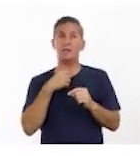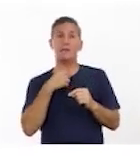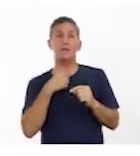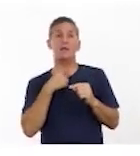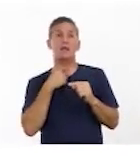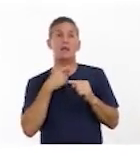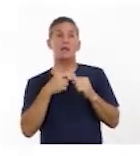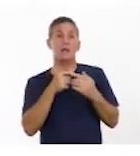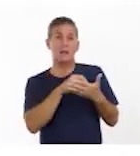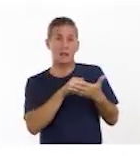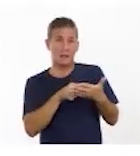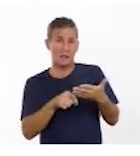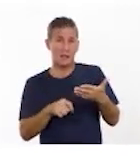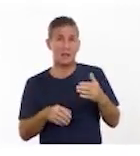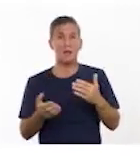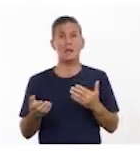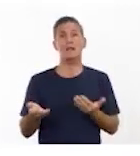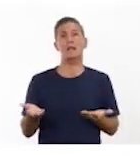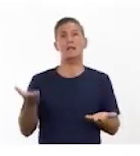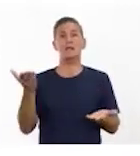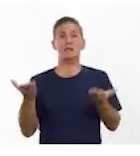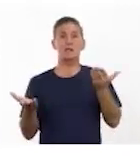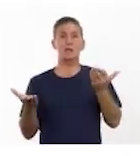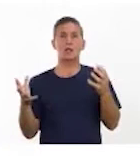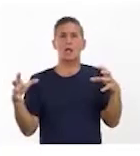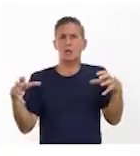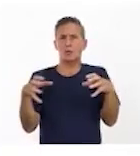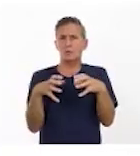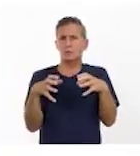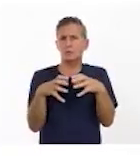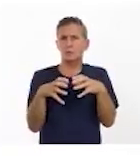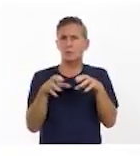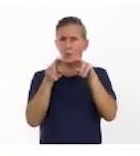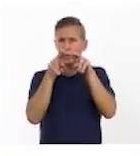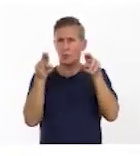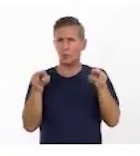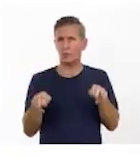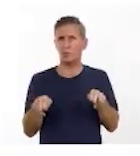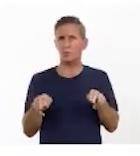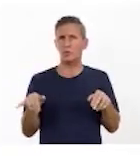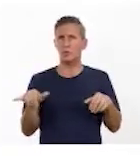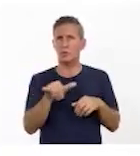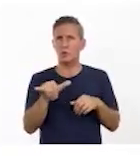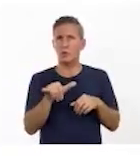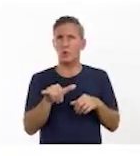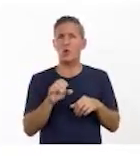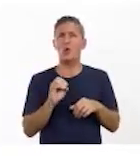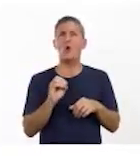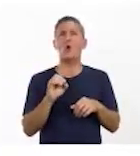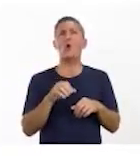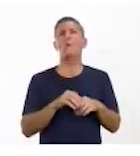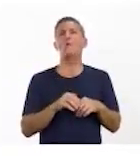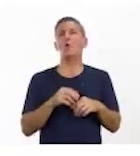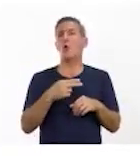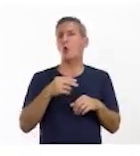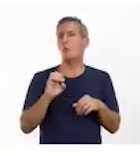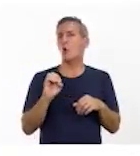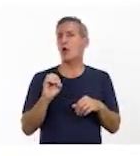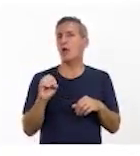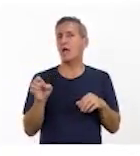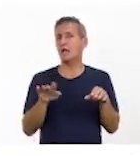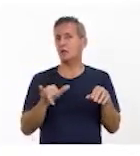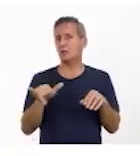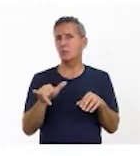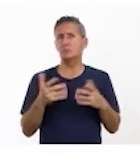Escribir la expresión de la constante de equilibrio en función de las concentraciones para sistemas homogéneos y heterogéneos